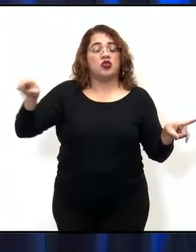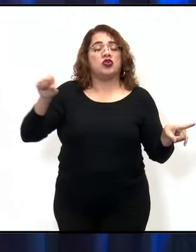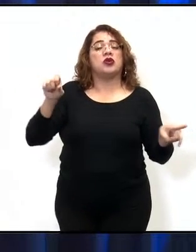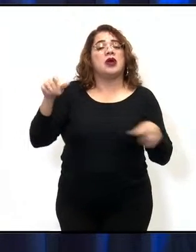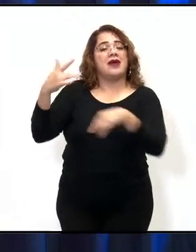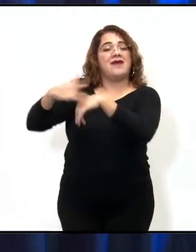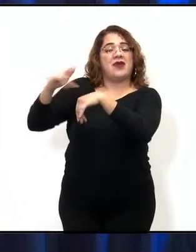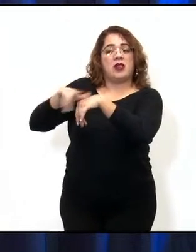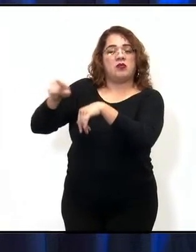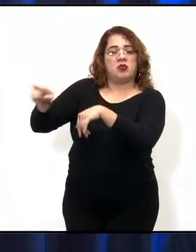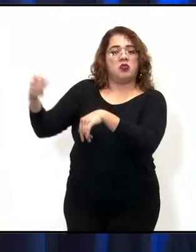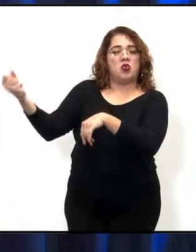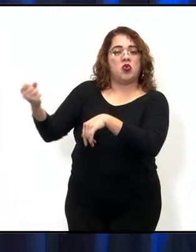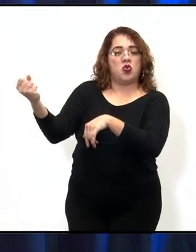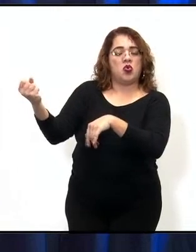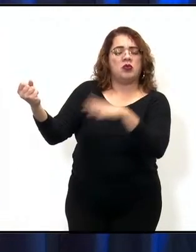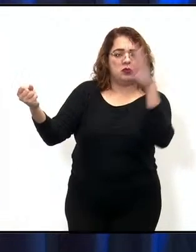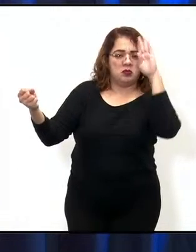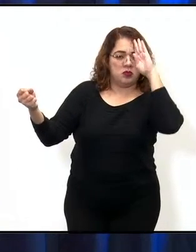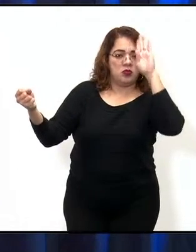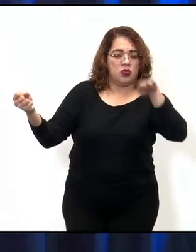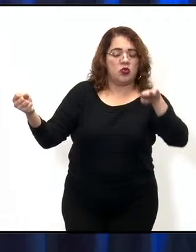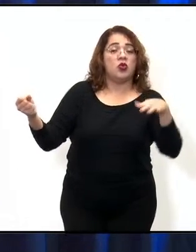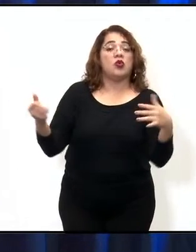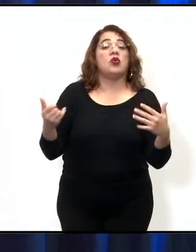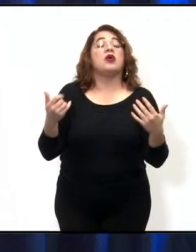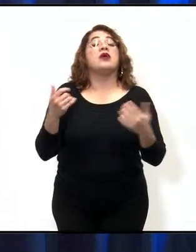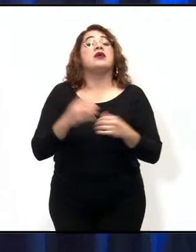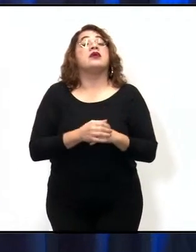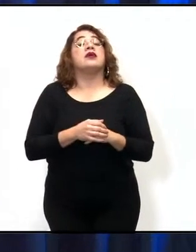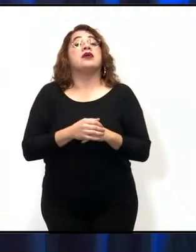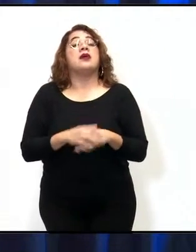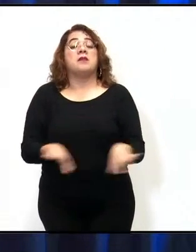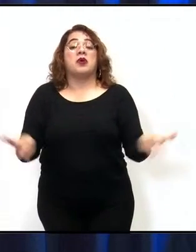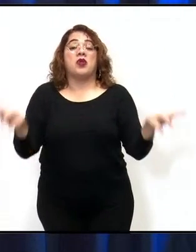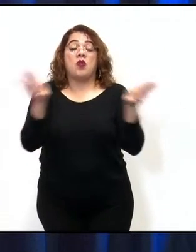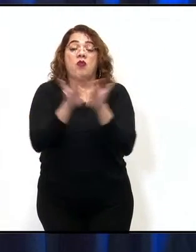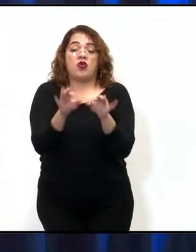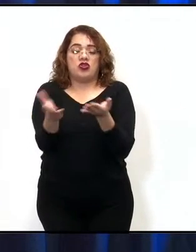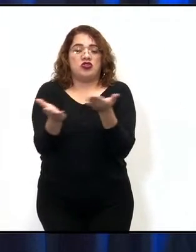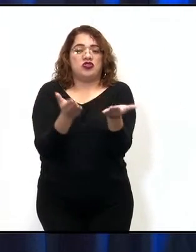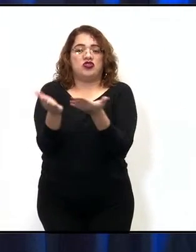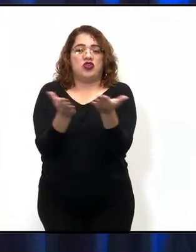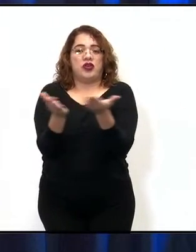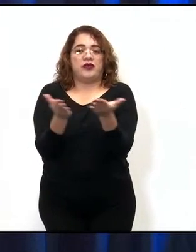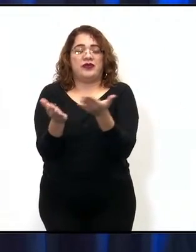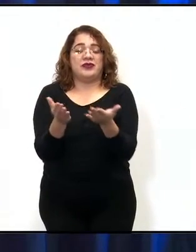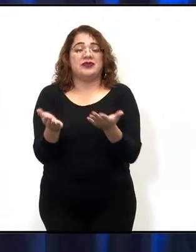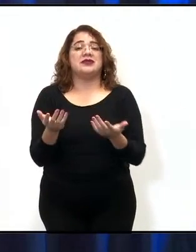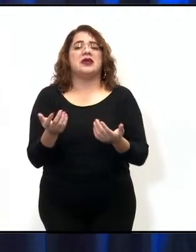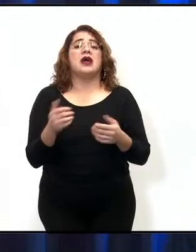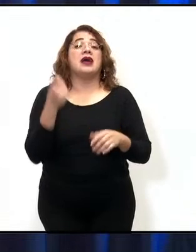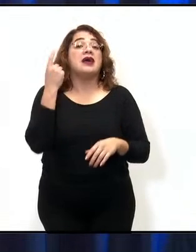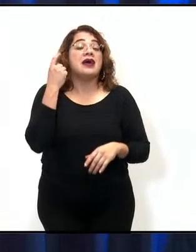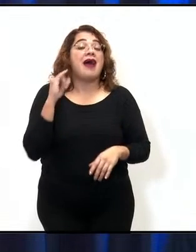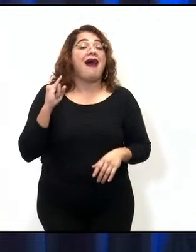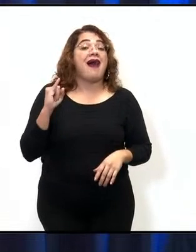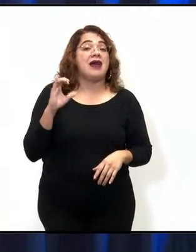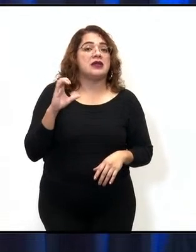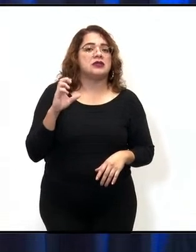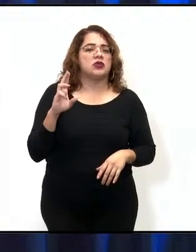adicionales disponibles. Sabemos que lo fundamental en este momento es nuestra capacidad de las unidades de cuidados